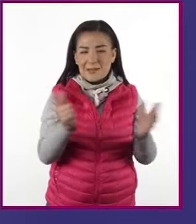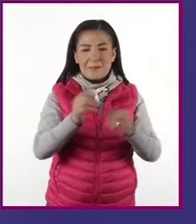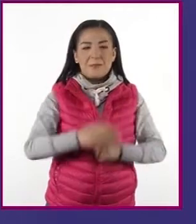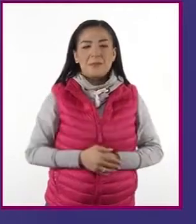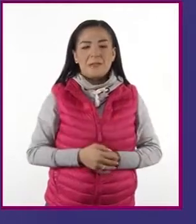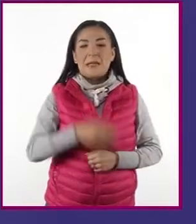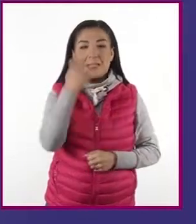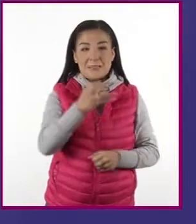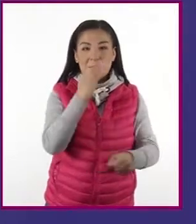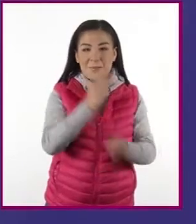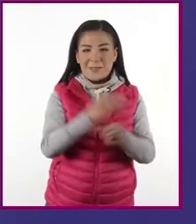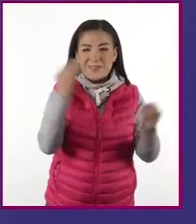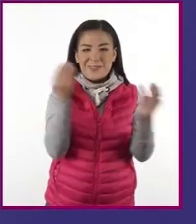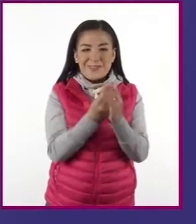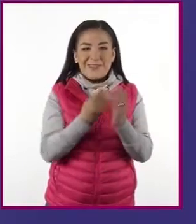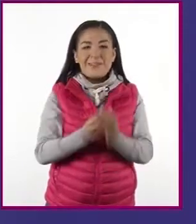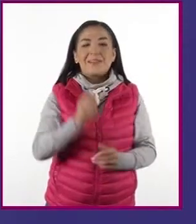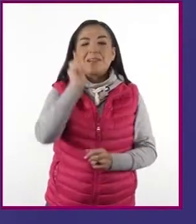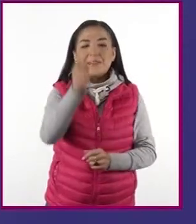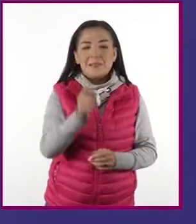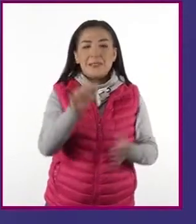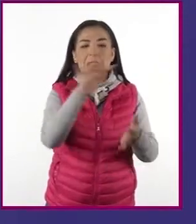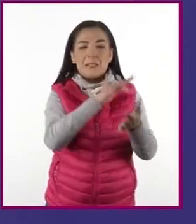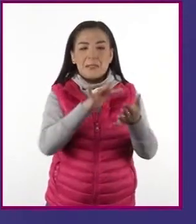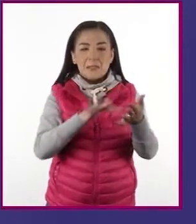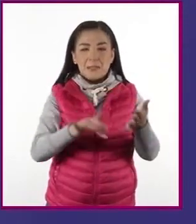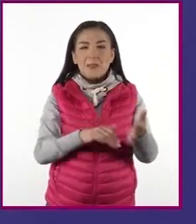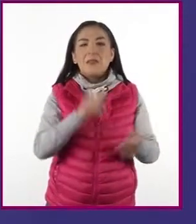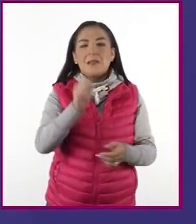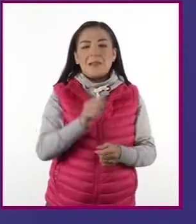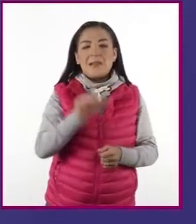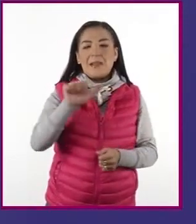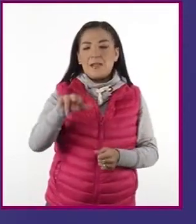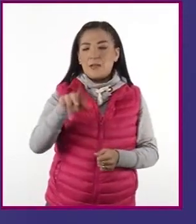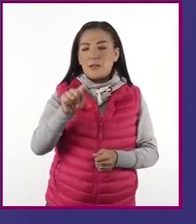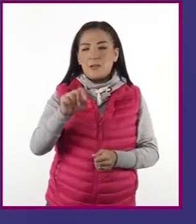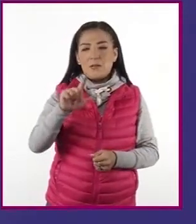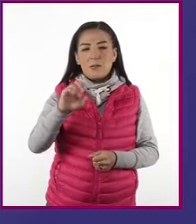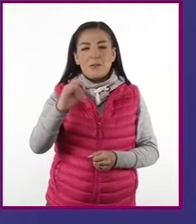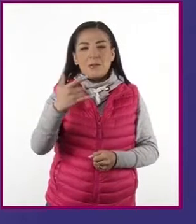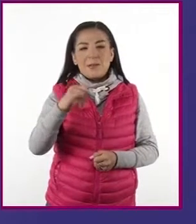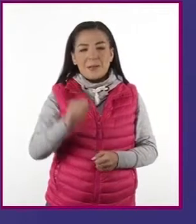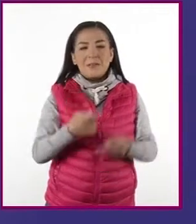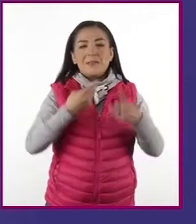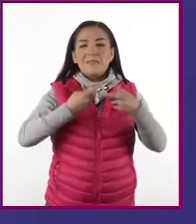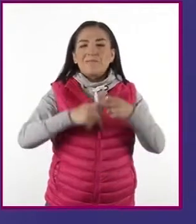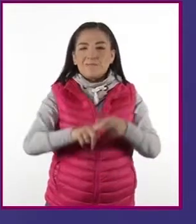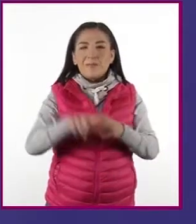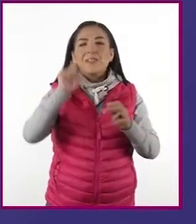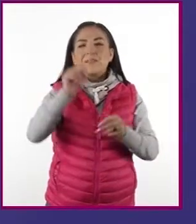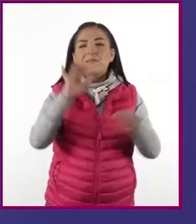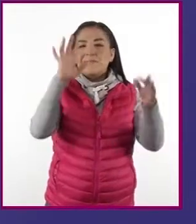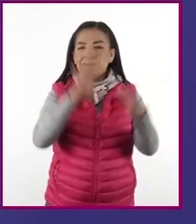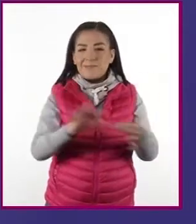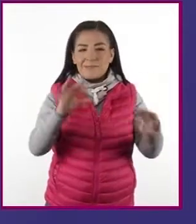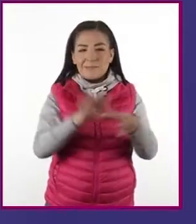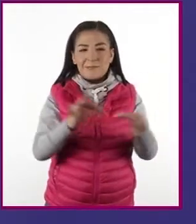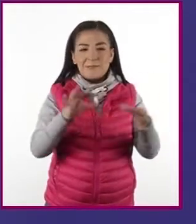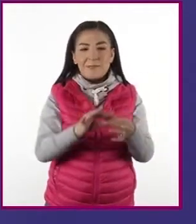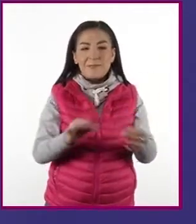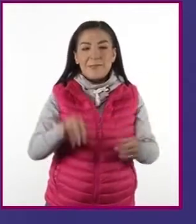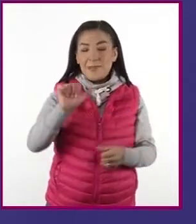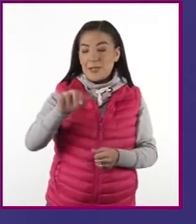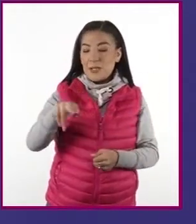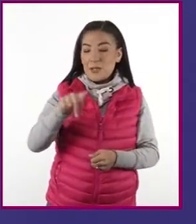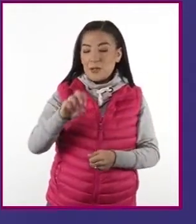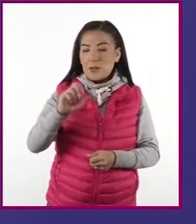es leer prólogos de antologías, iniciaré comentándoles que las antologías son compendios